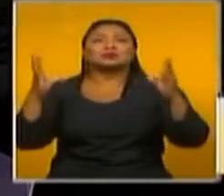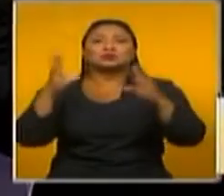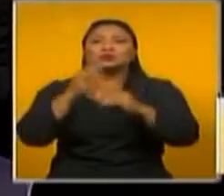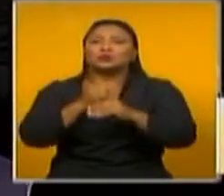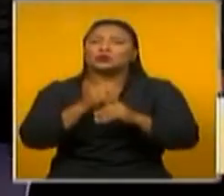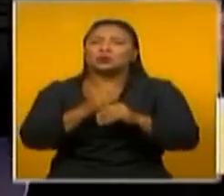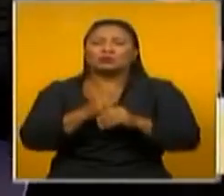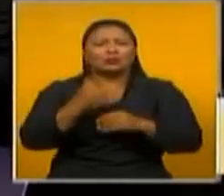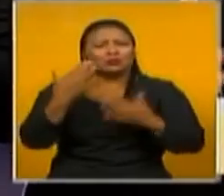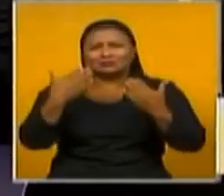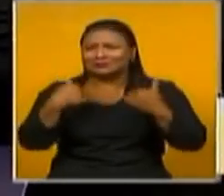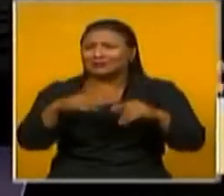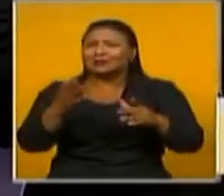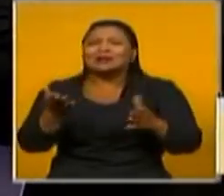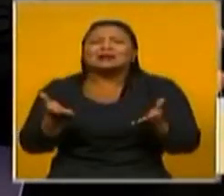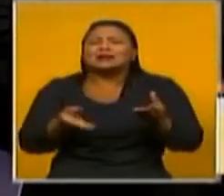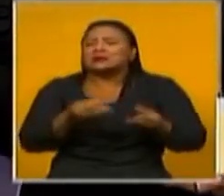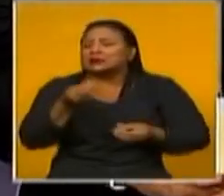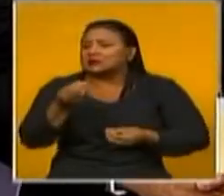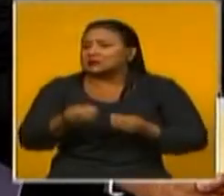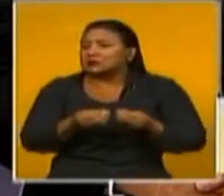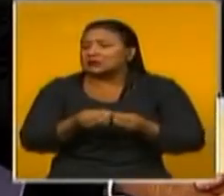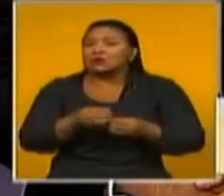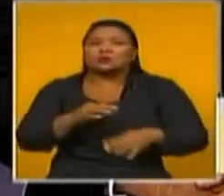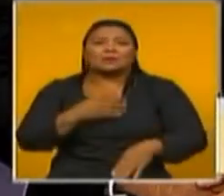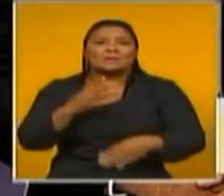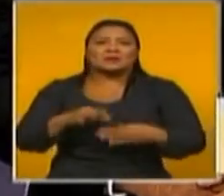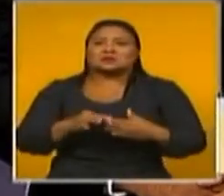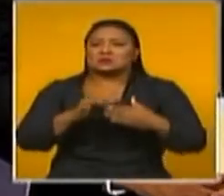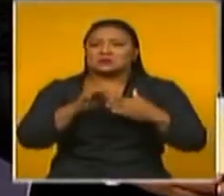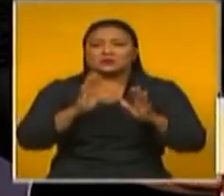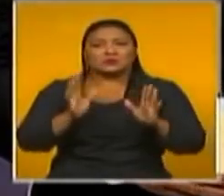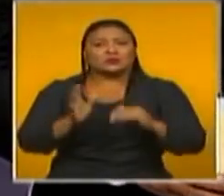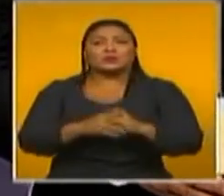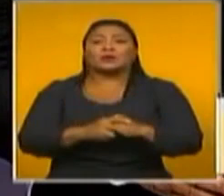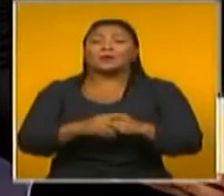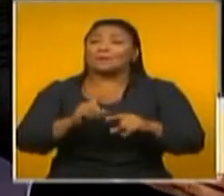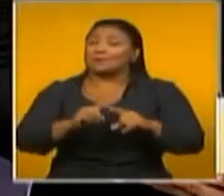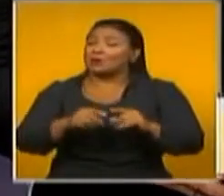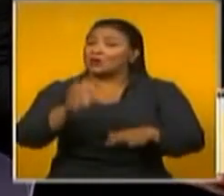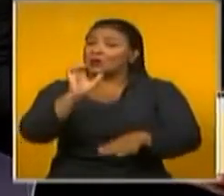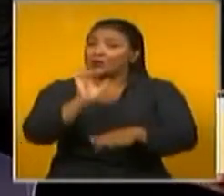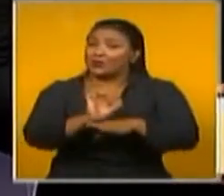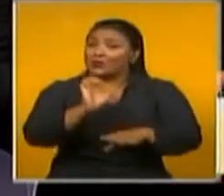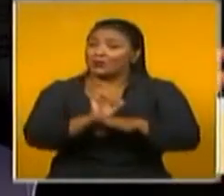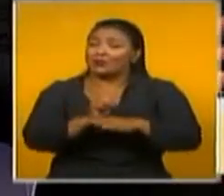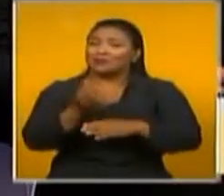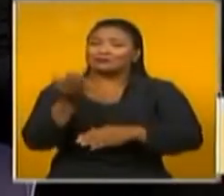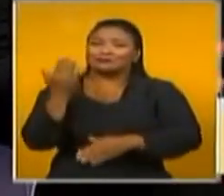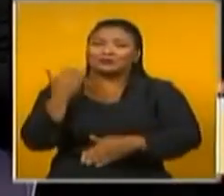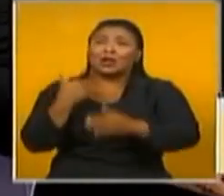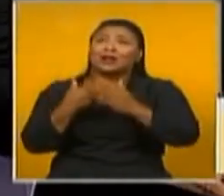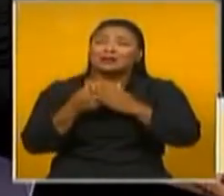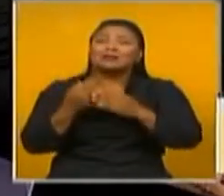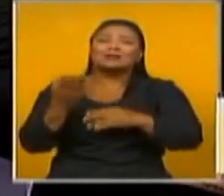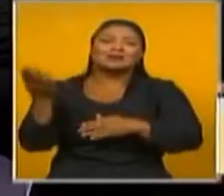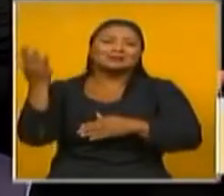solo aquellos que no han claudicado a estos principios. Los ecuatorianos venimos de una década